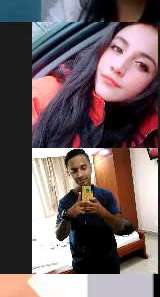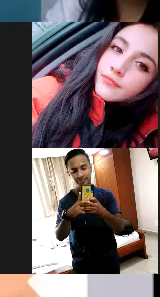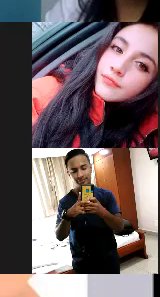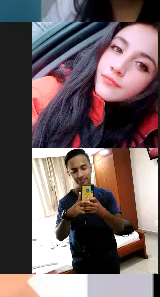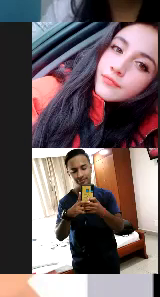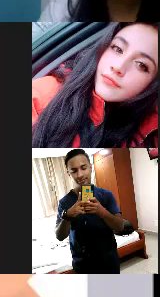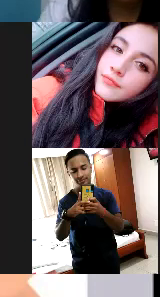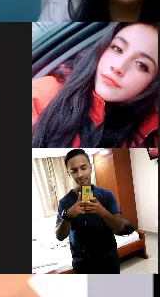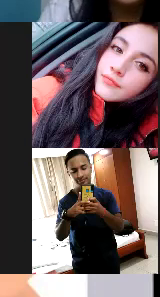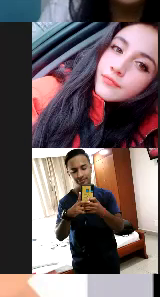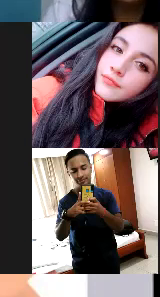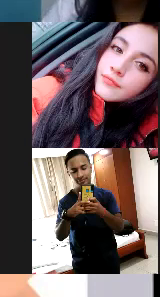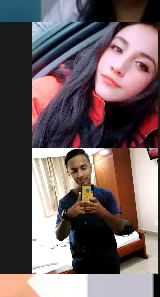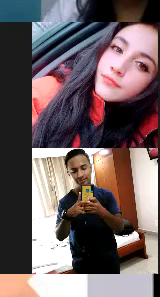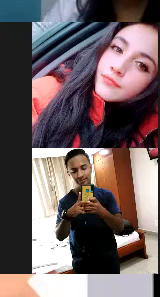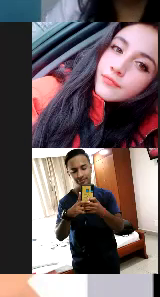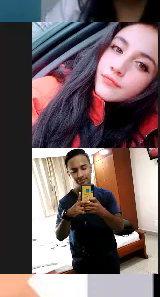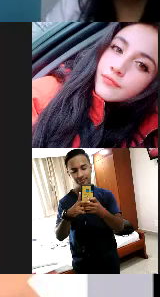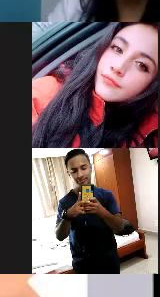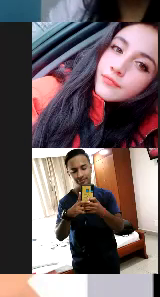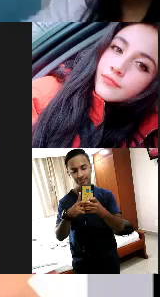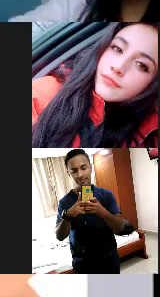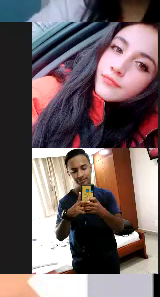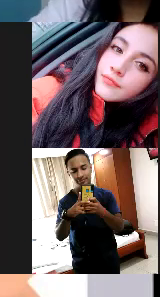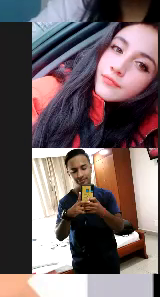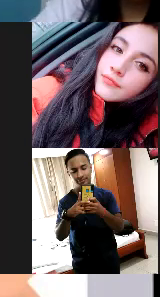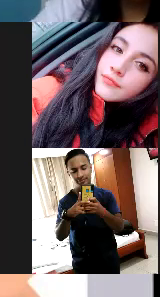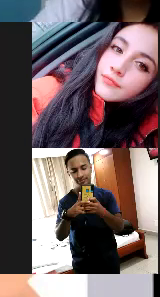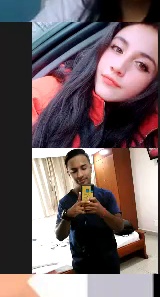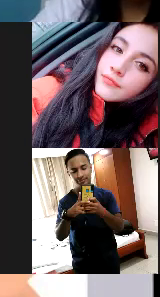diálisis peritoneal. ¿Cómo funcionan cada uno de ellos?